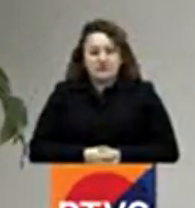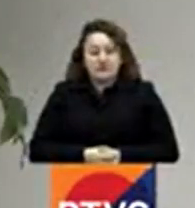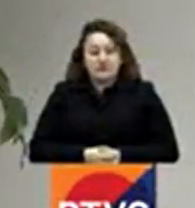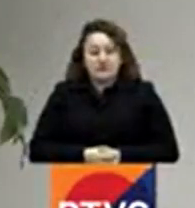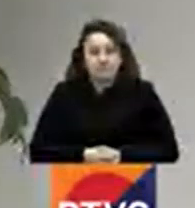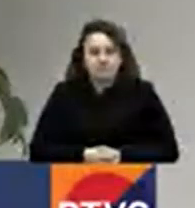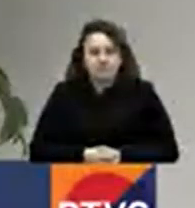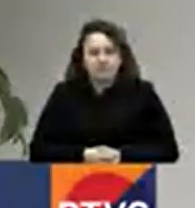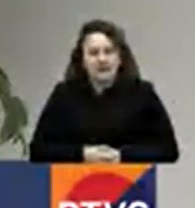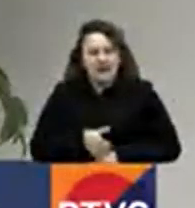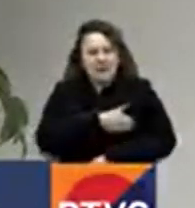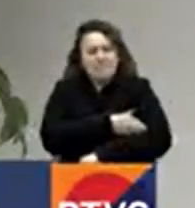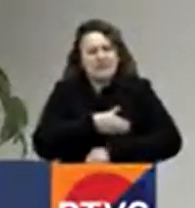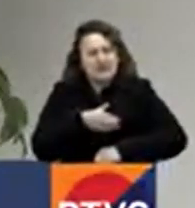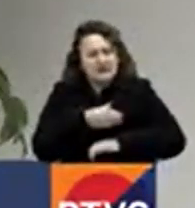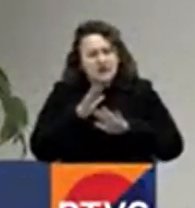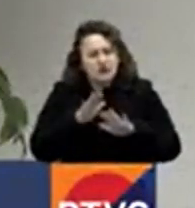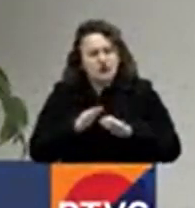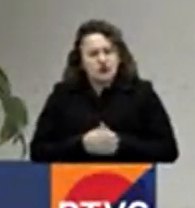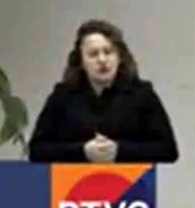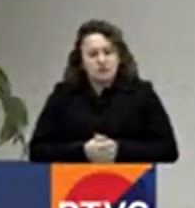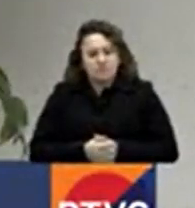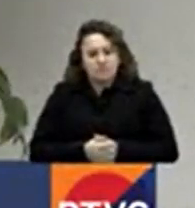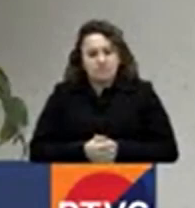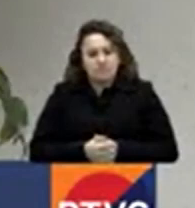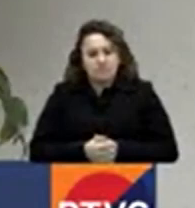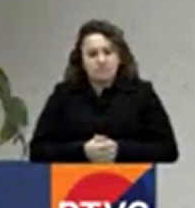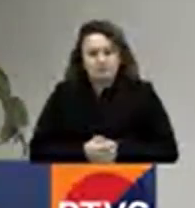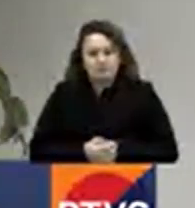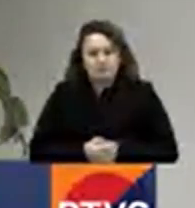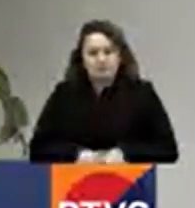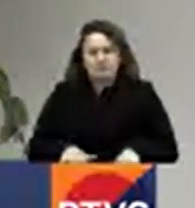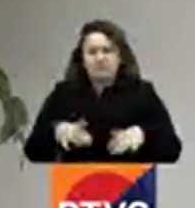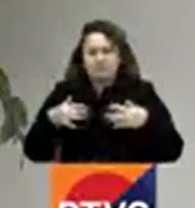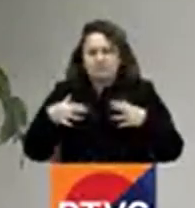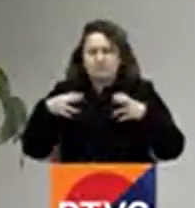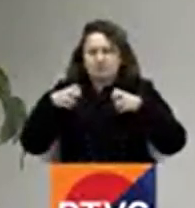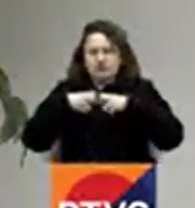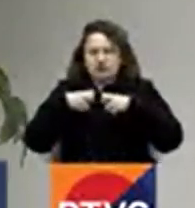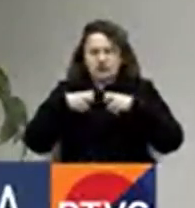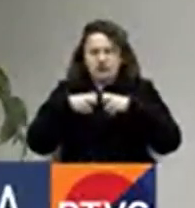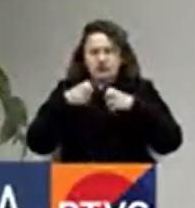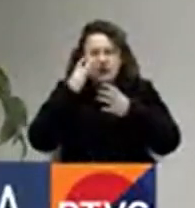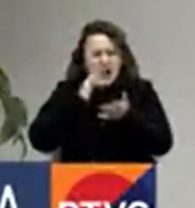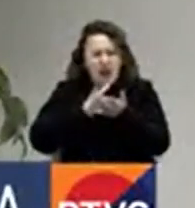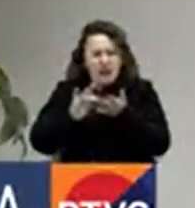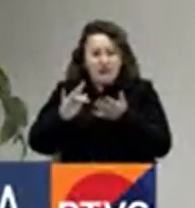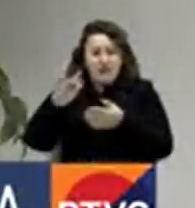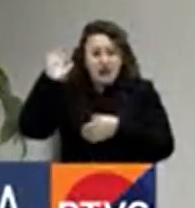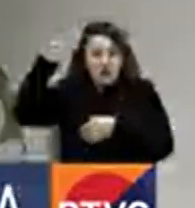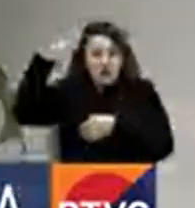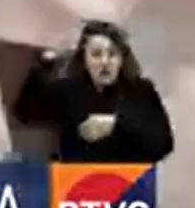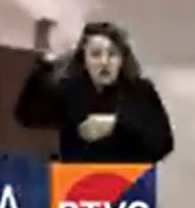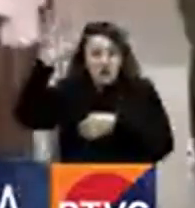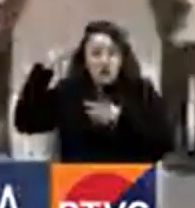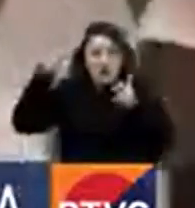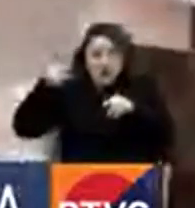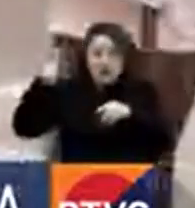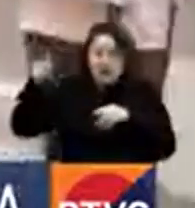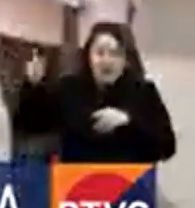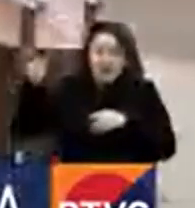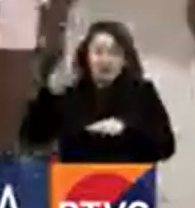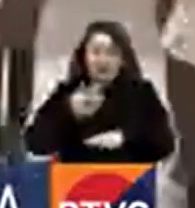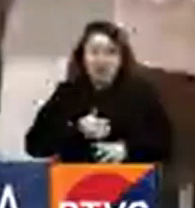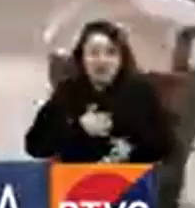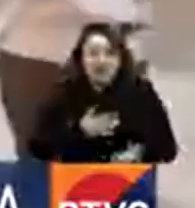capacidad que podría generar tanta energía limpia que Europa nos envidiaría. Sobre el